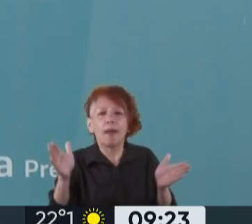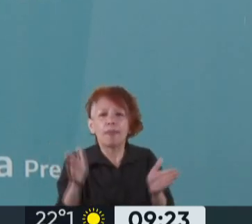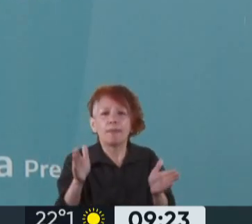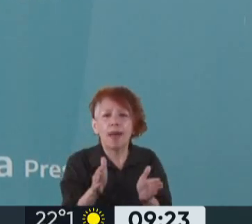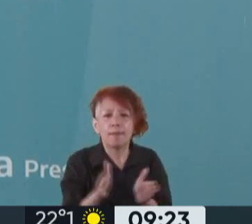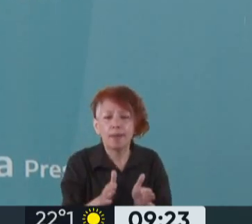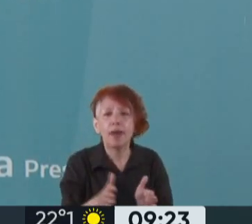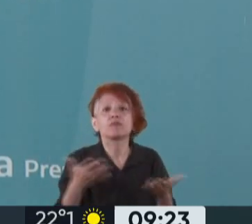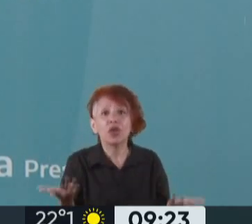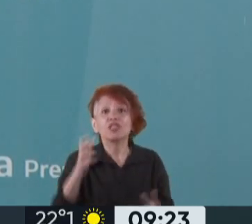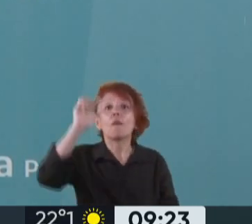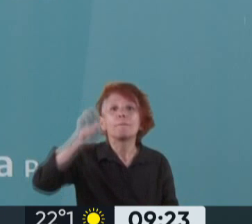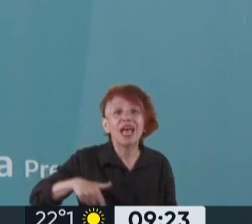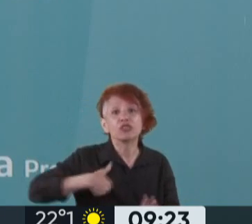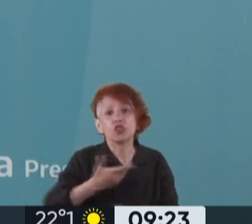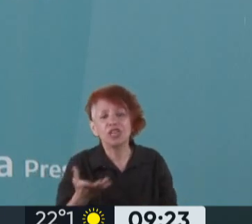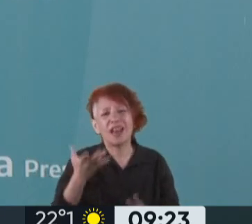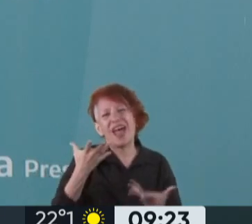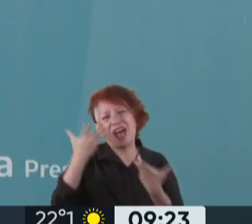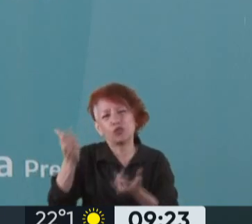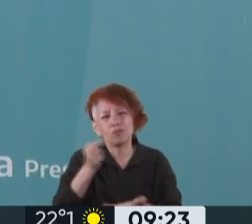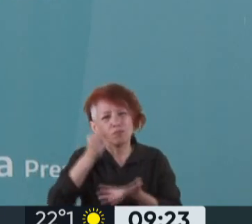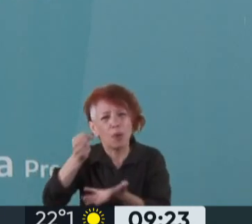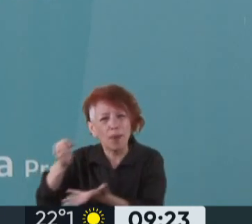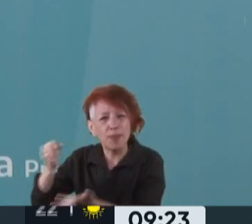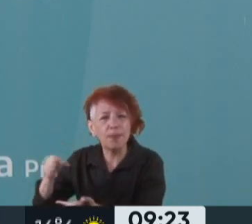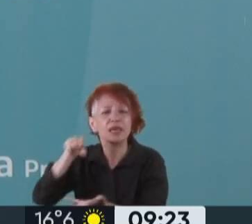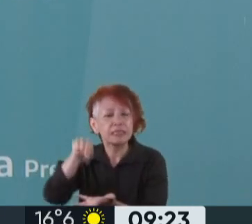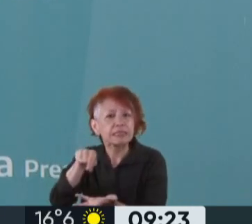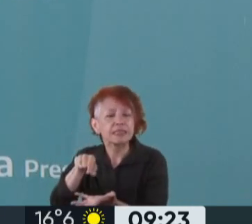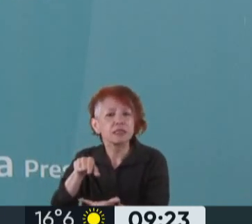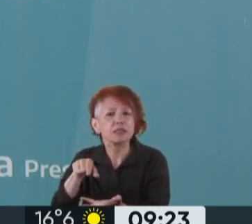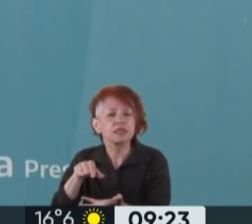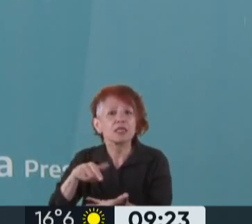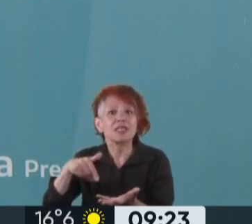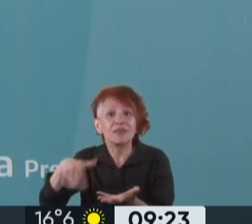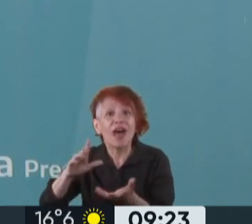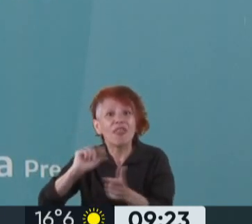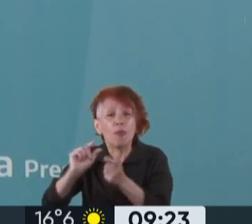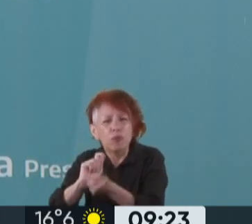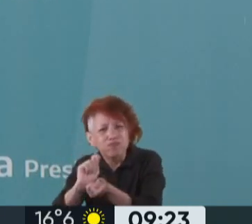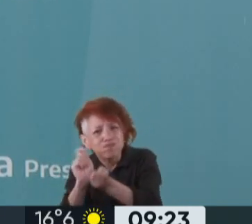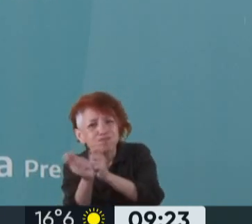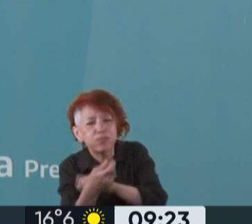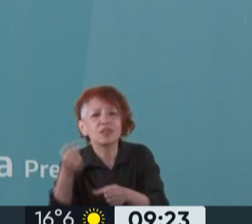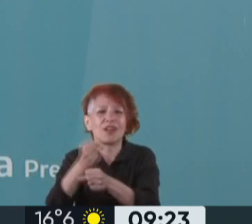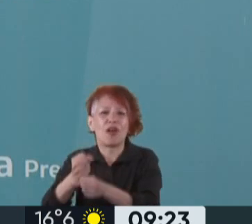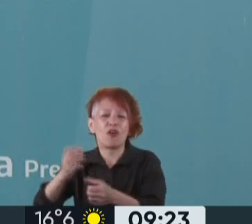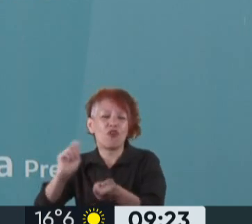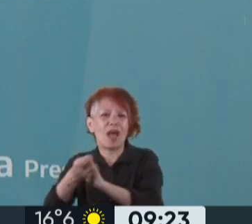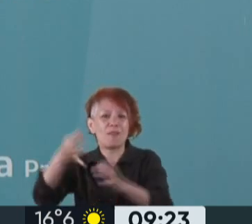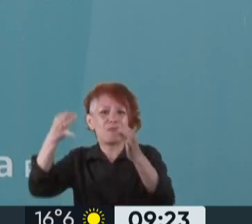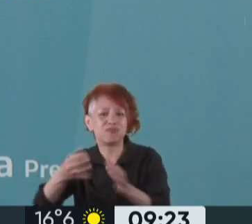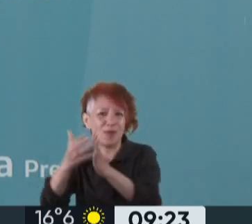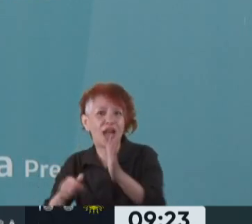eso también los planes sociales, los programas sociales se están convirtiendo en empleo genuino, en empleo registrado, en empleo en blanco. Esta es la